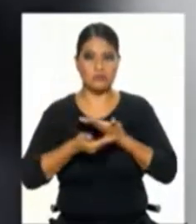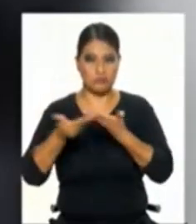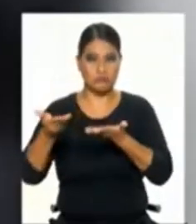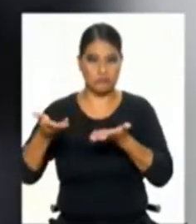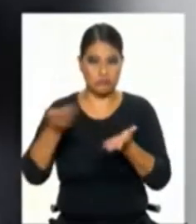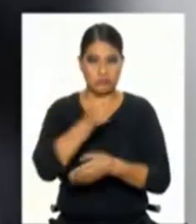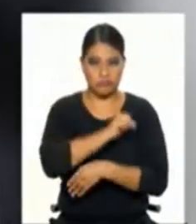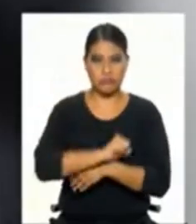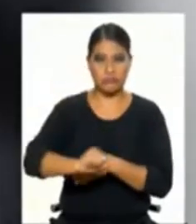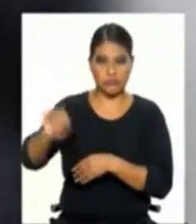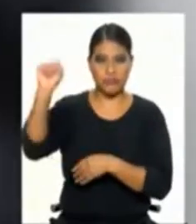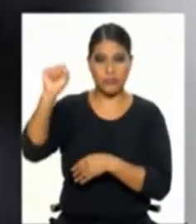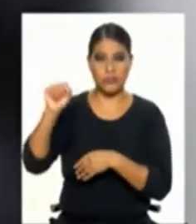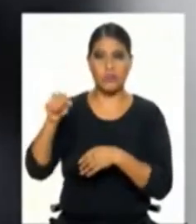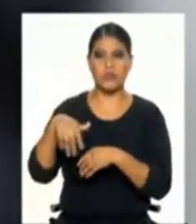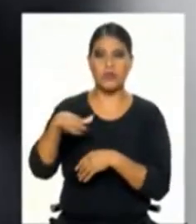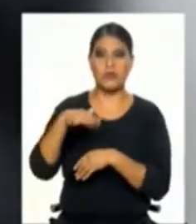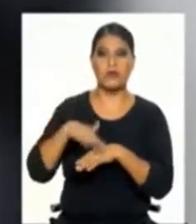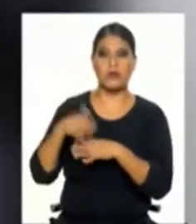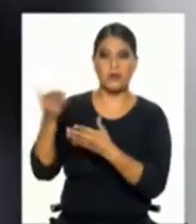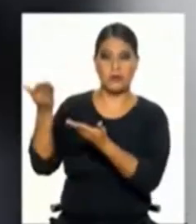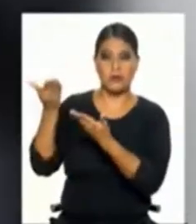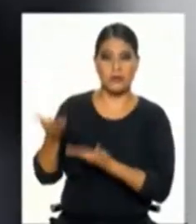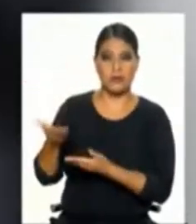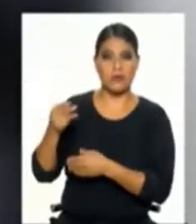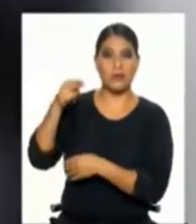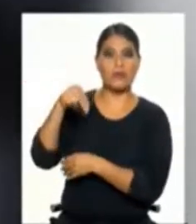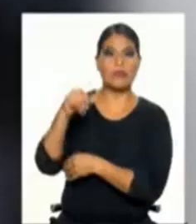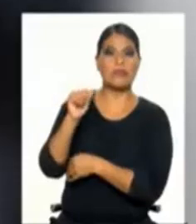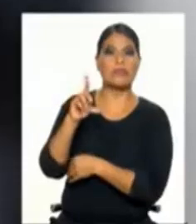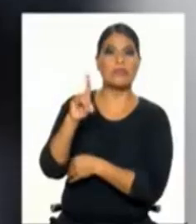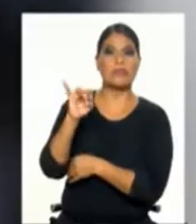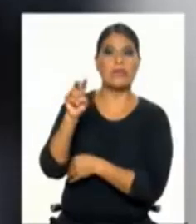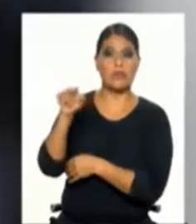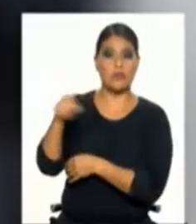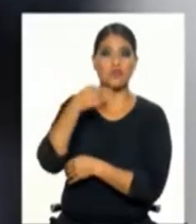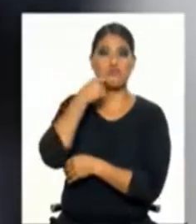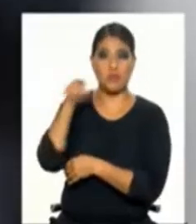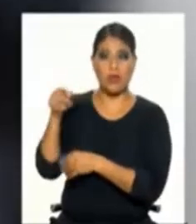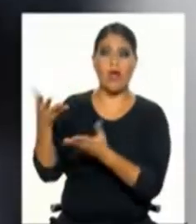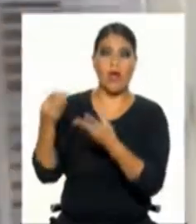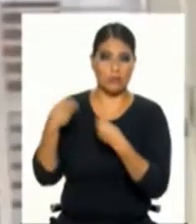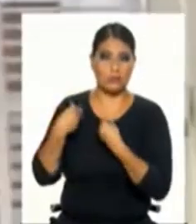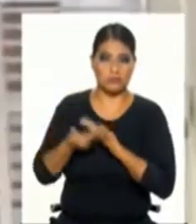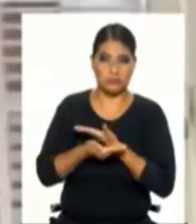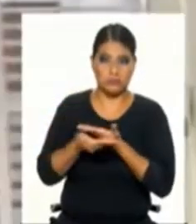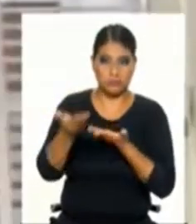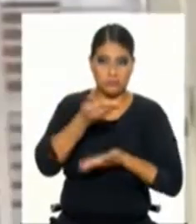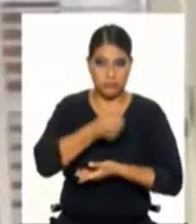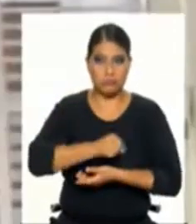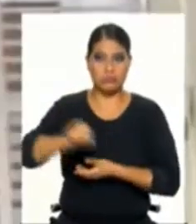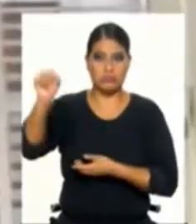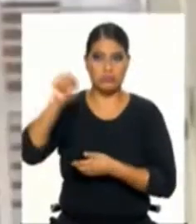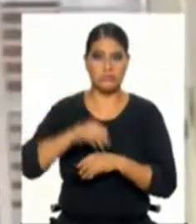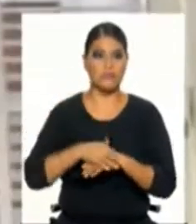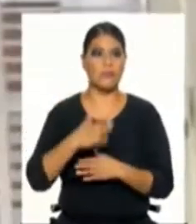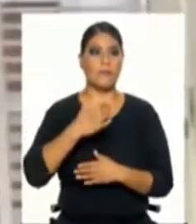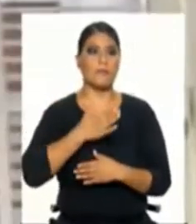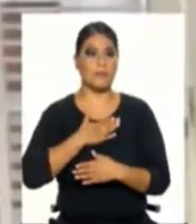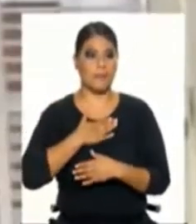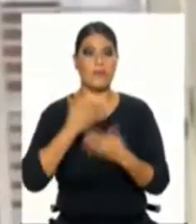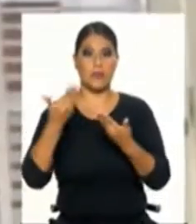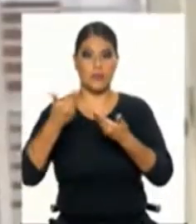autorización de salida del país planteada por Nadine Heredia Alarcón y su defensa técnica. A mí me han citado a